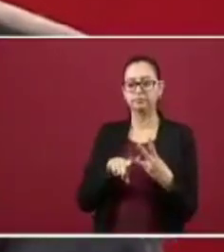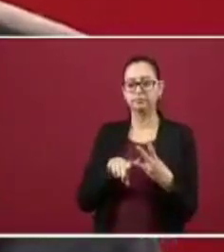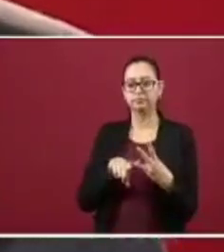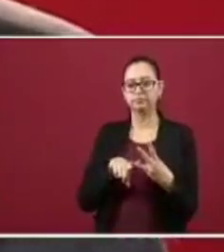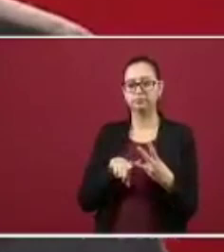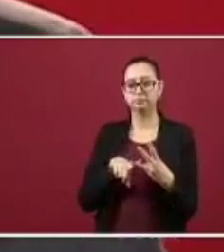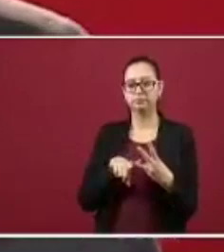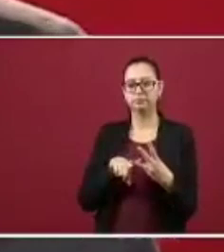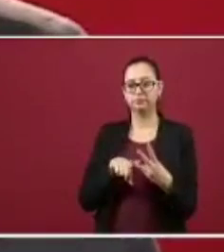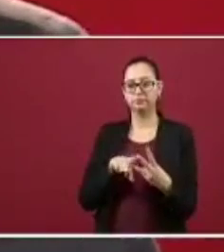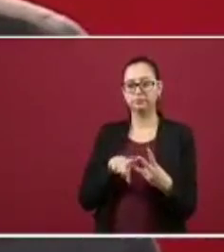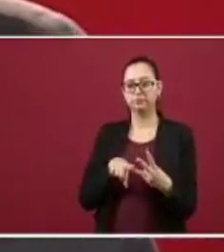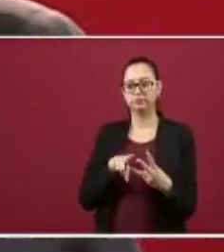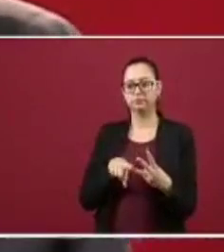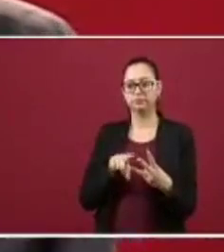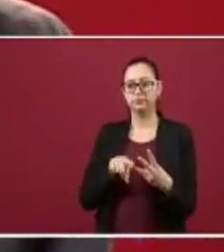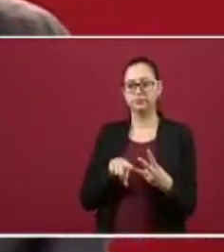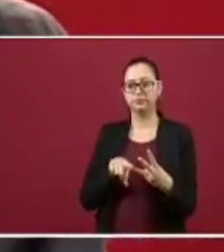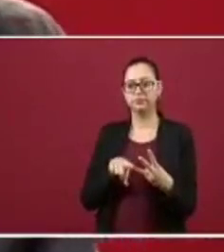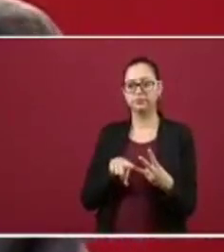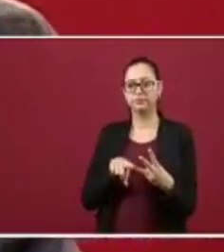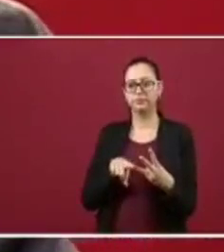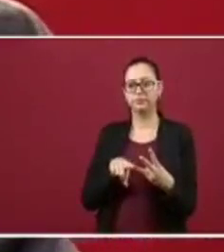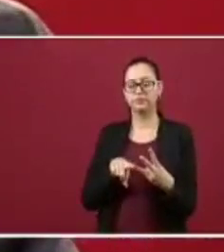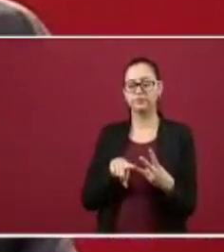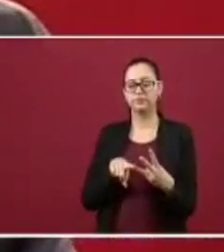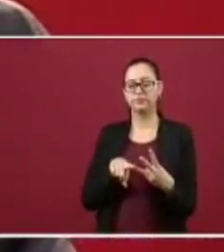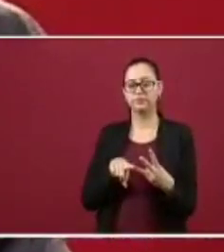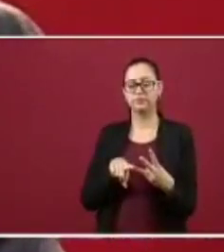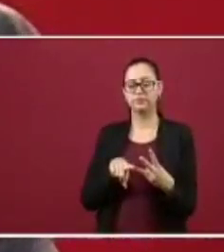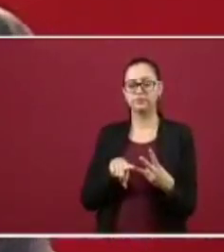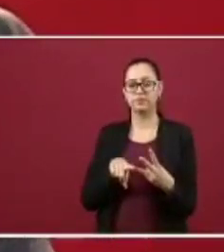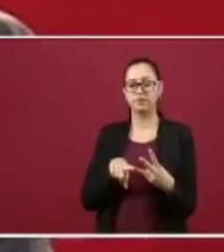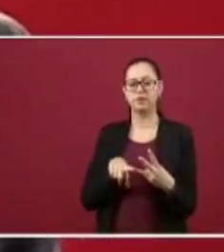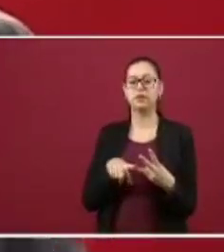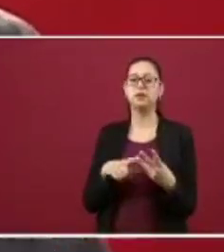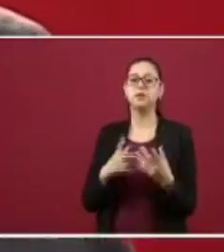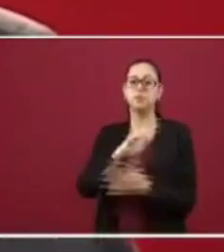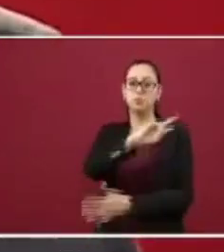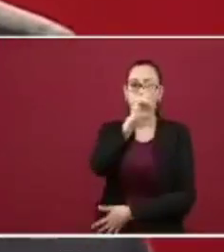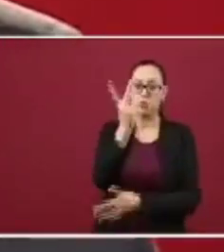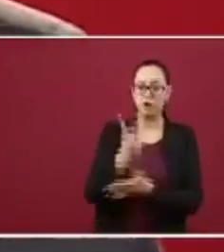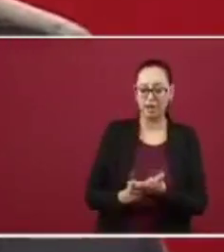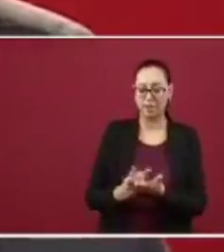se va a llevar a cabo el programa Sembrando Vida.